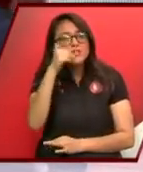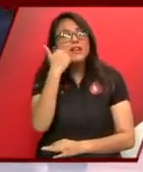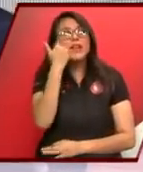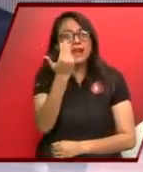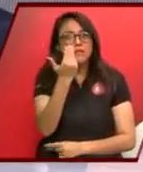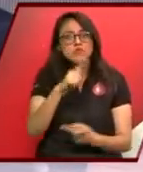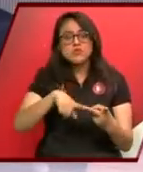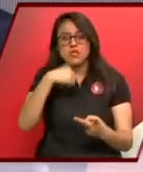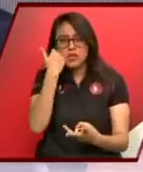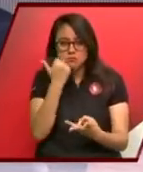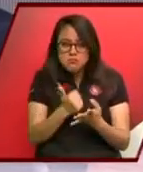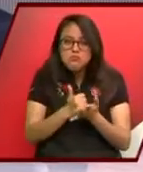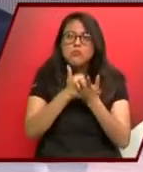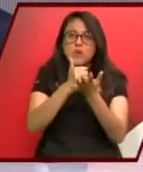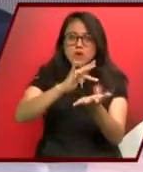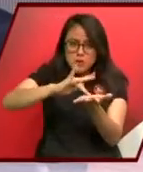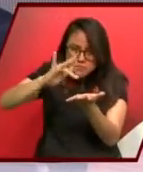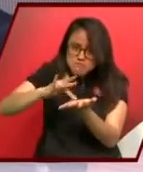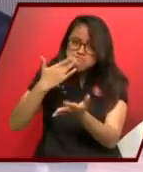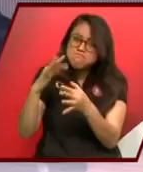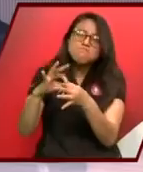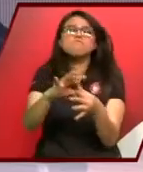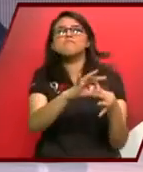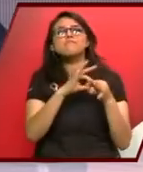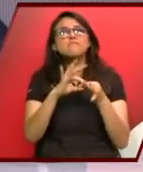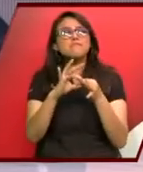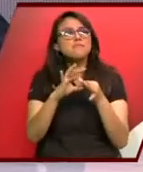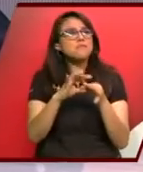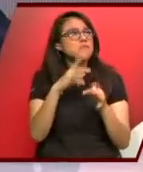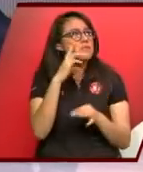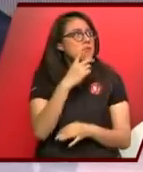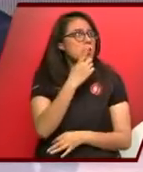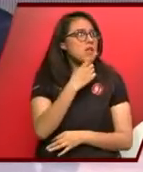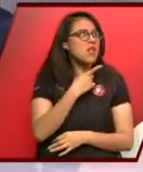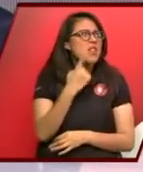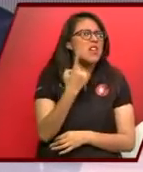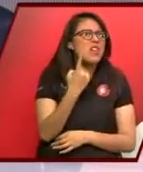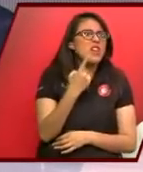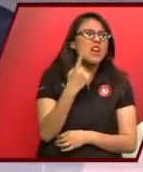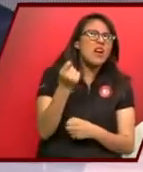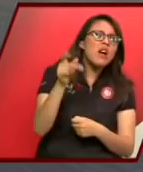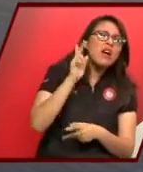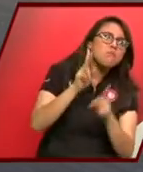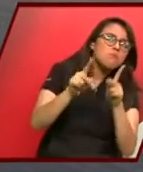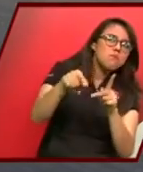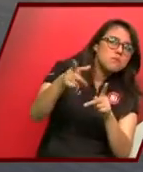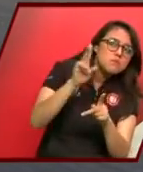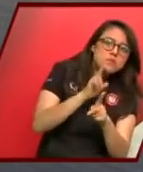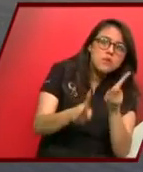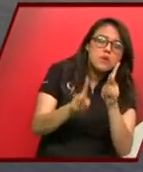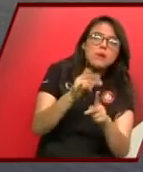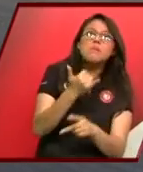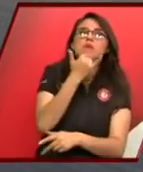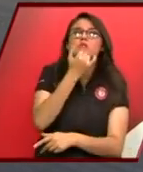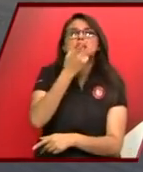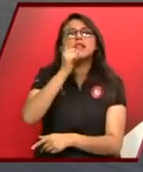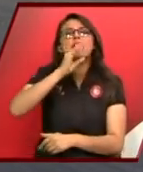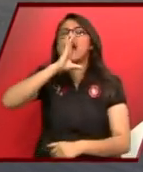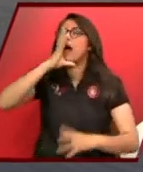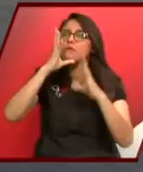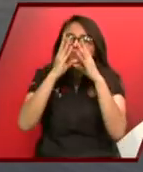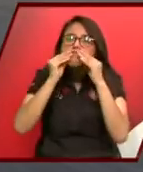queremos y nos ayudamos. ¿Cómo ves? Oye, ahí cállame a alguien que está hablando allá atrás, no lo vaya a interrumpir yo con el